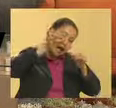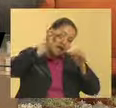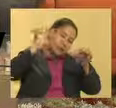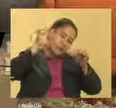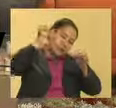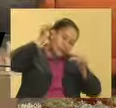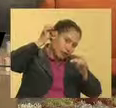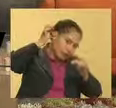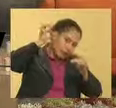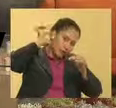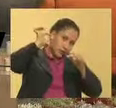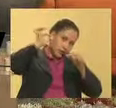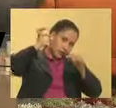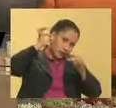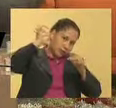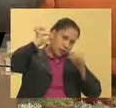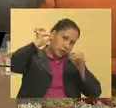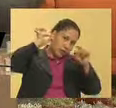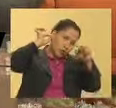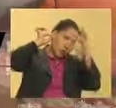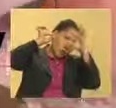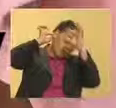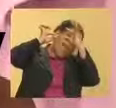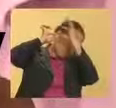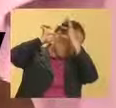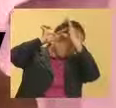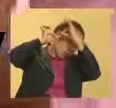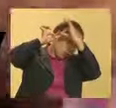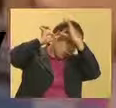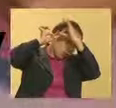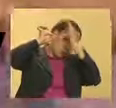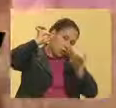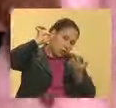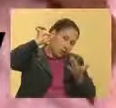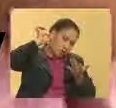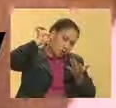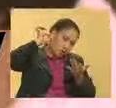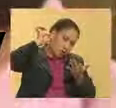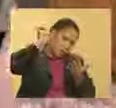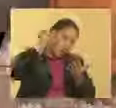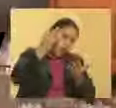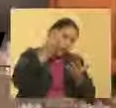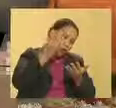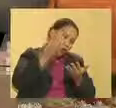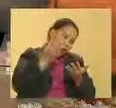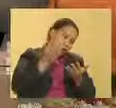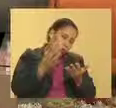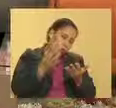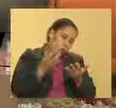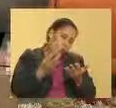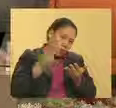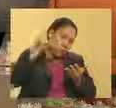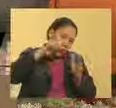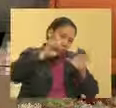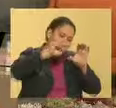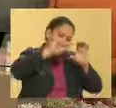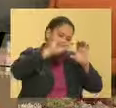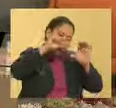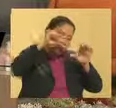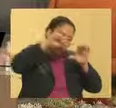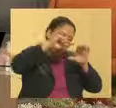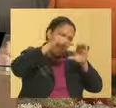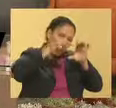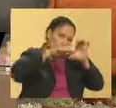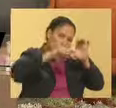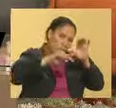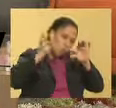arriba. Okay. Colocamos la gota y esperamos un ratito que se quede. Esperamos a que drene la gota y ya